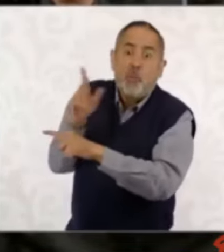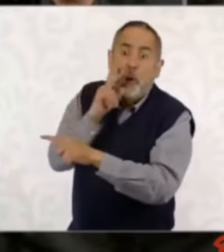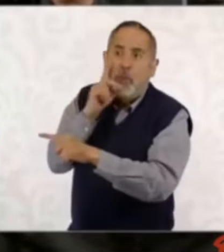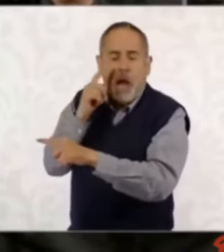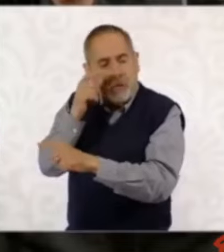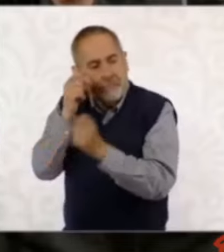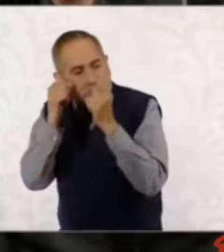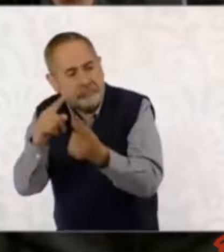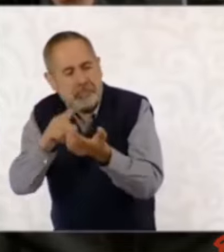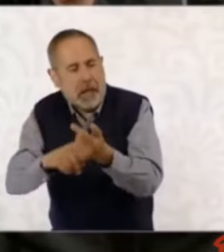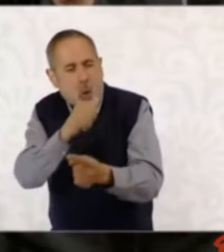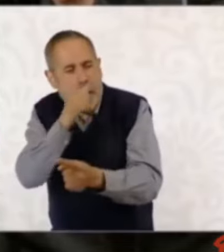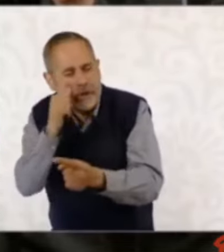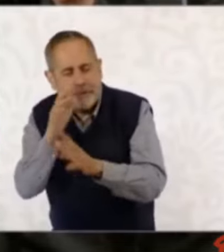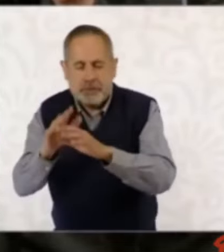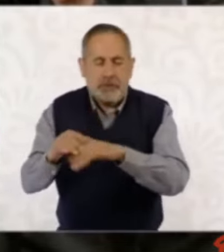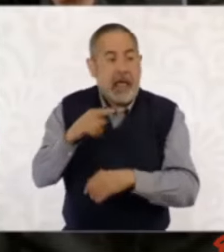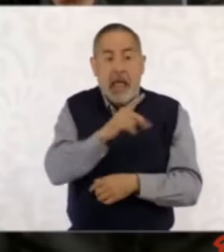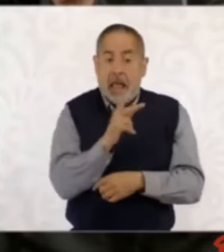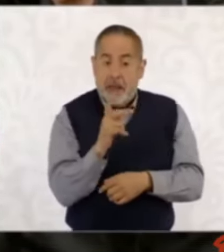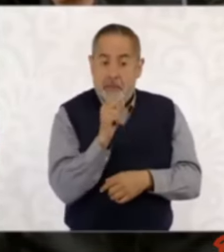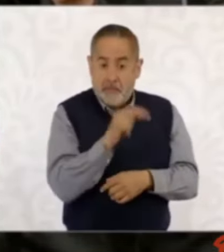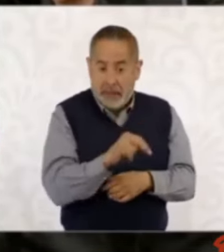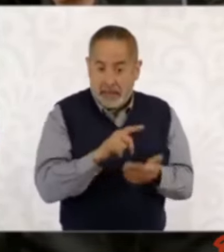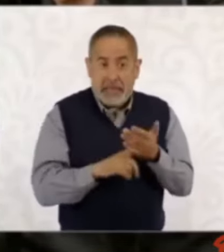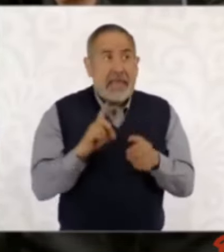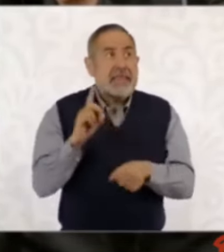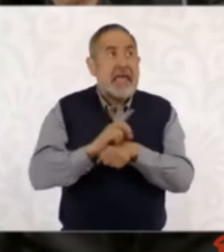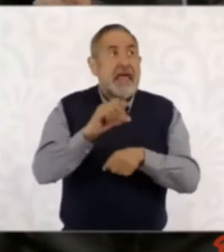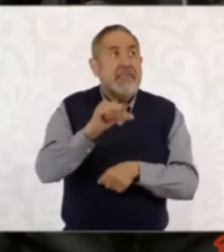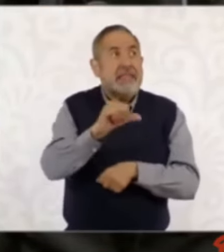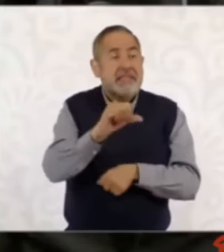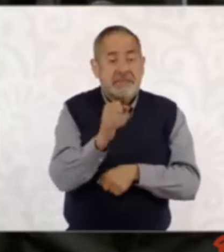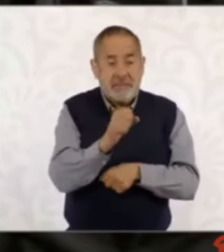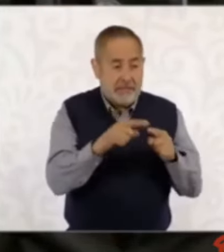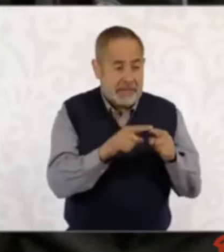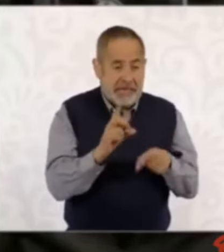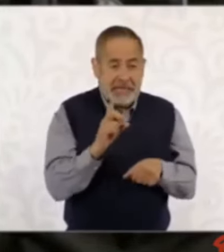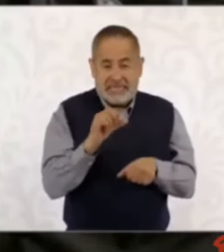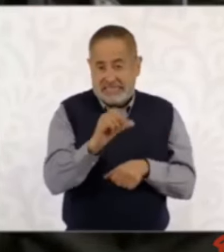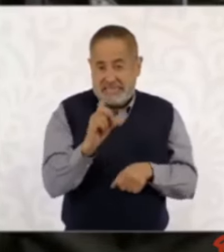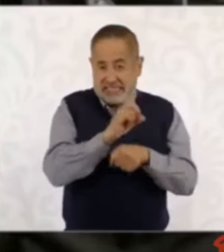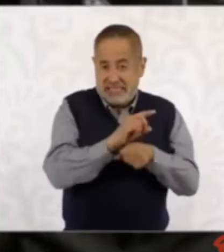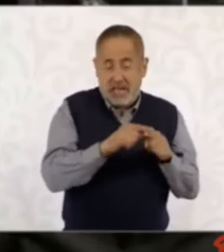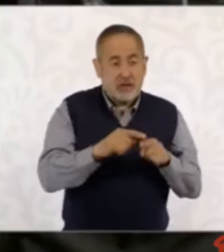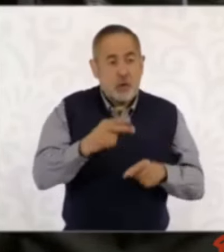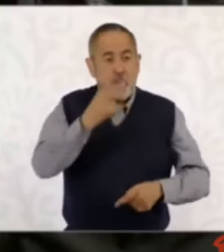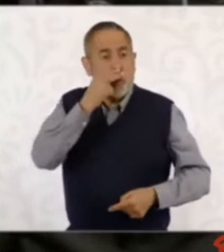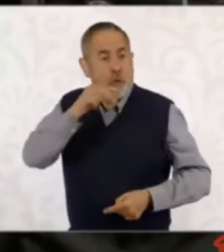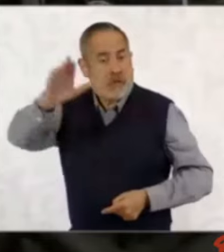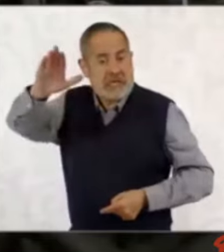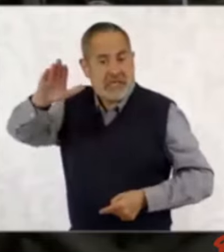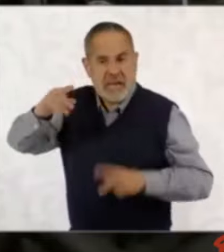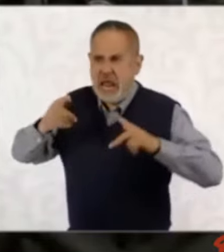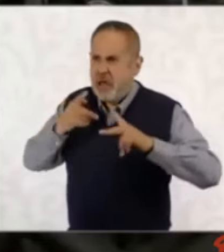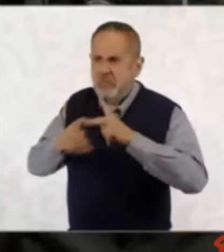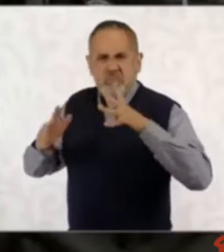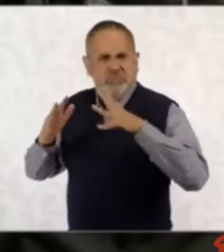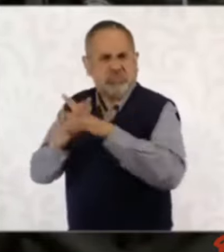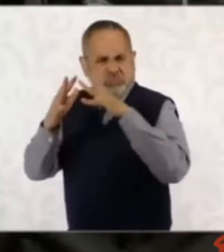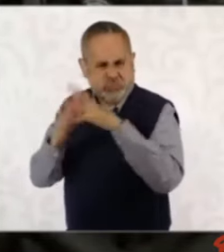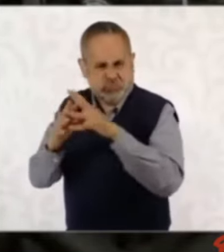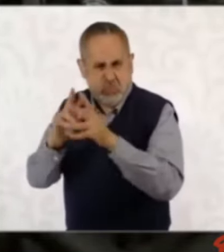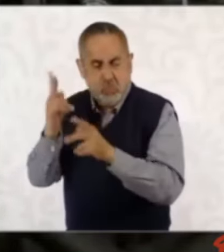panistas en 1939, concretamente el 16 de septiembre, 16 días después de que Hitler inicia la Segunda Guerra Mundial en